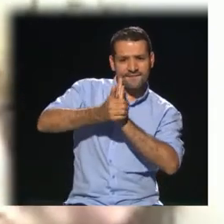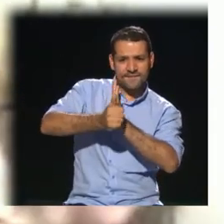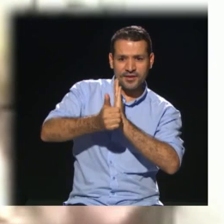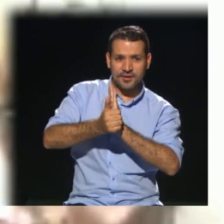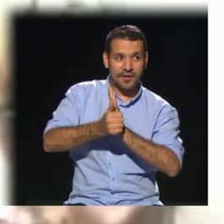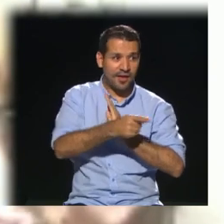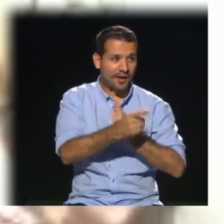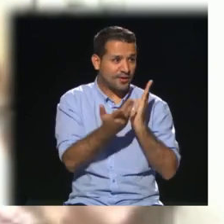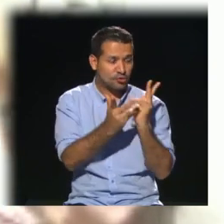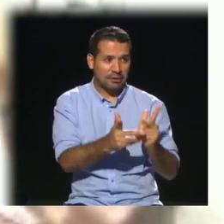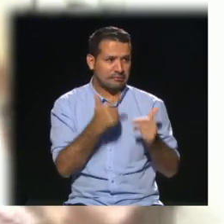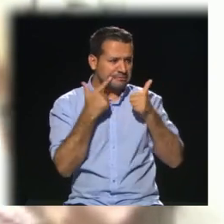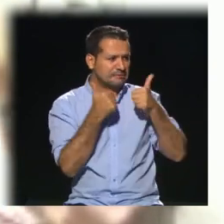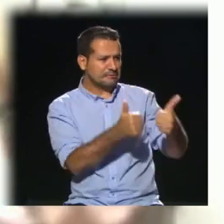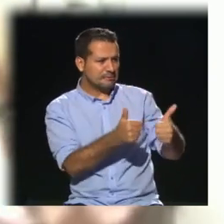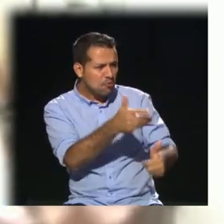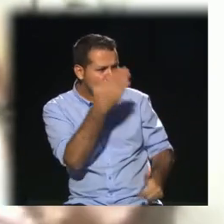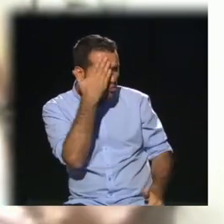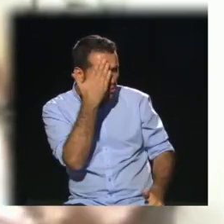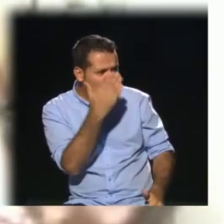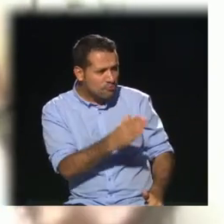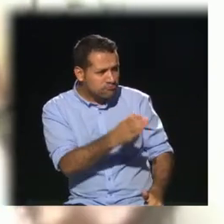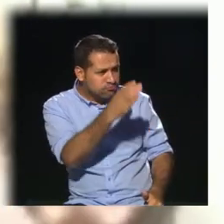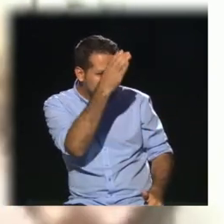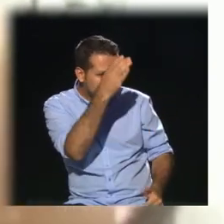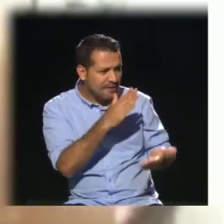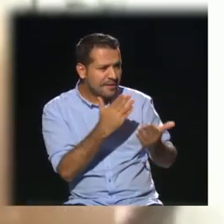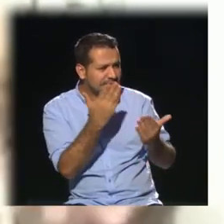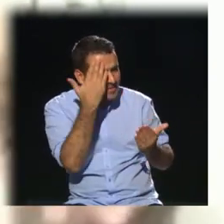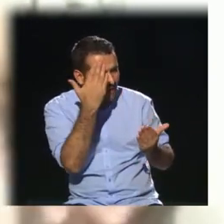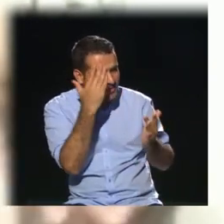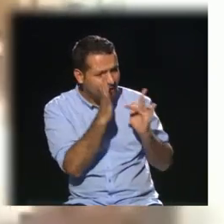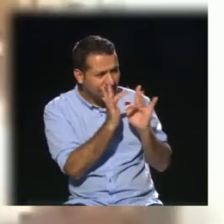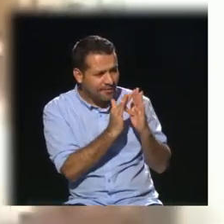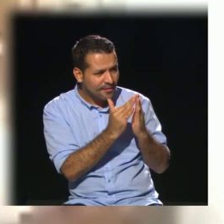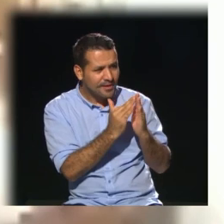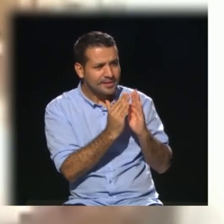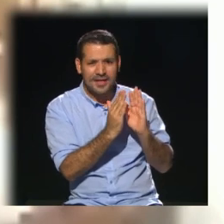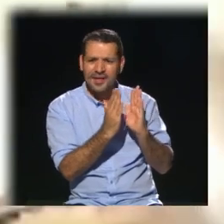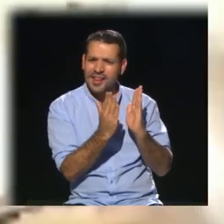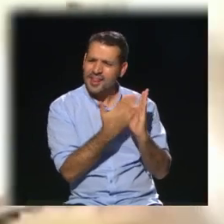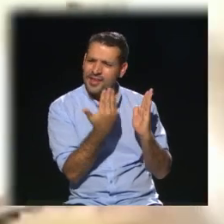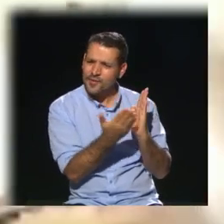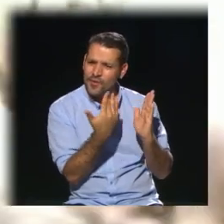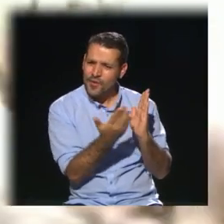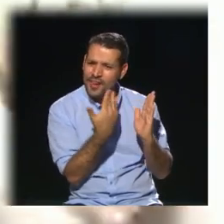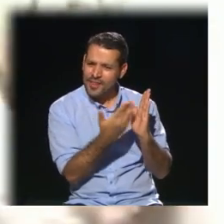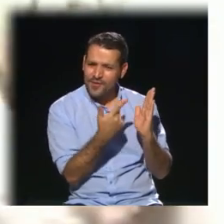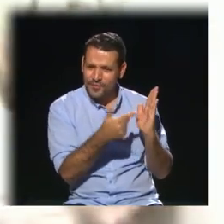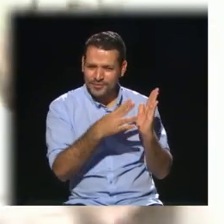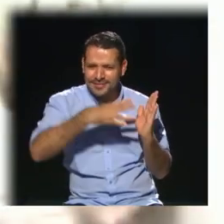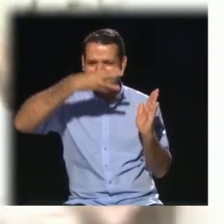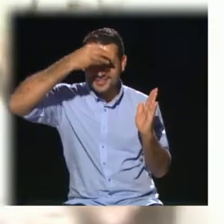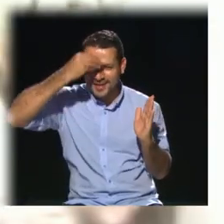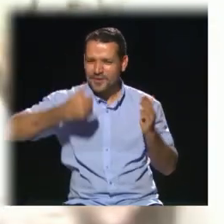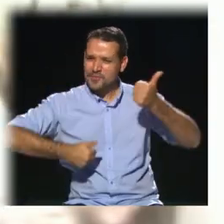los contenidos, sino que el buen estudiante es aquella persona que se construye y comparte su saber. Y con esto yo quiero decir